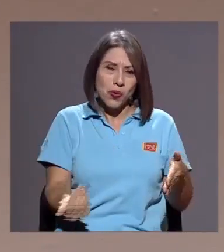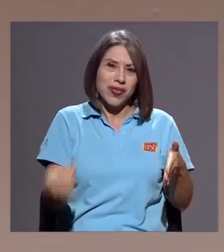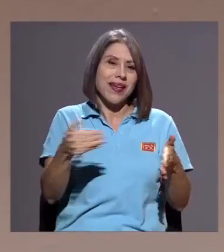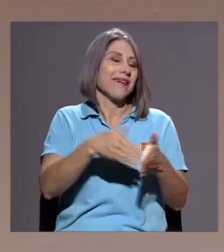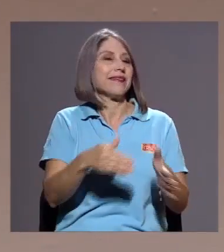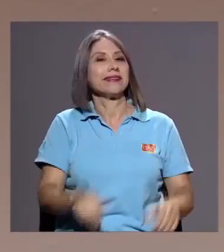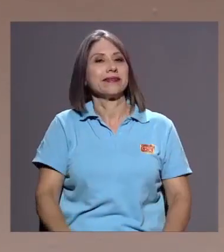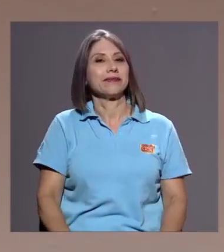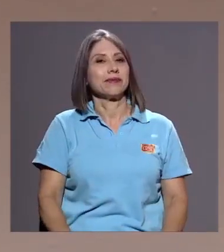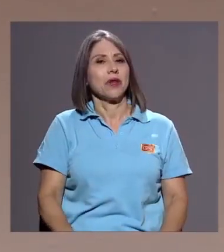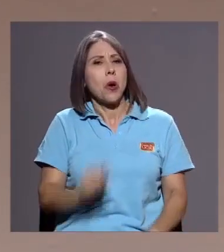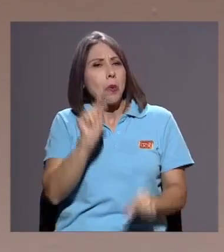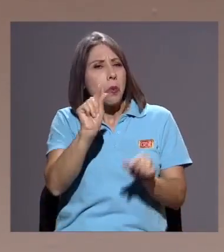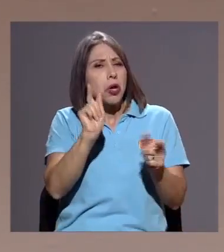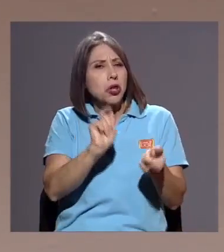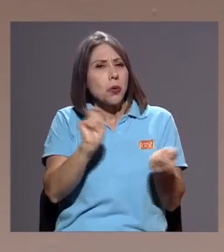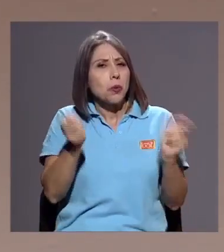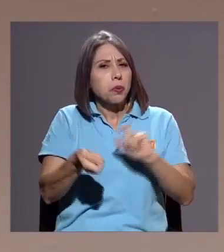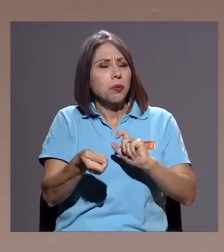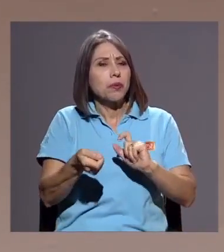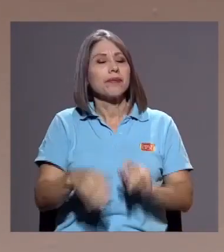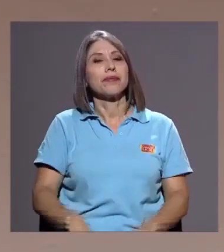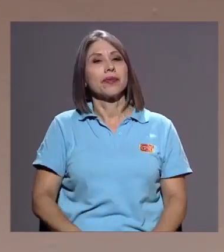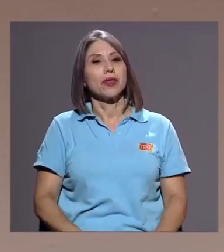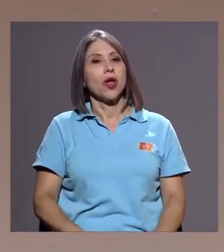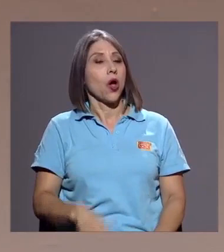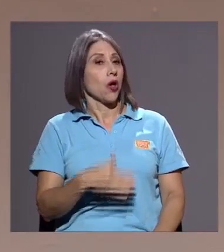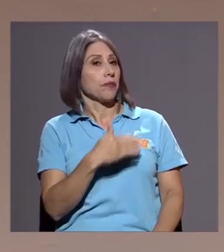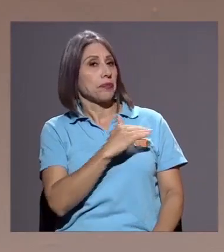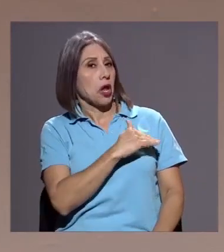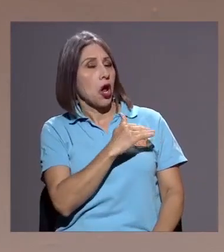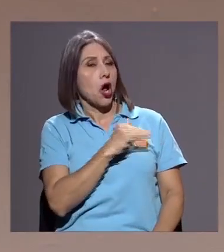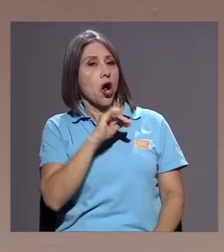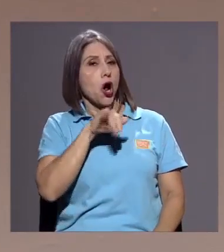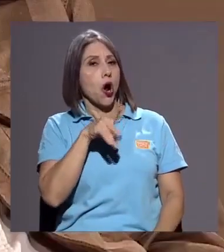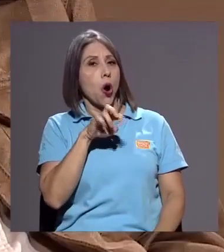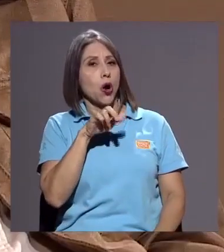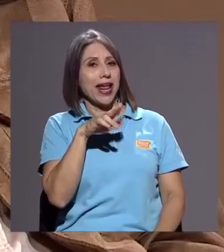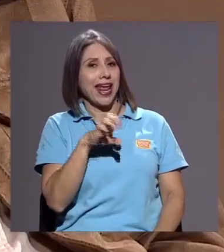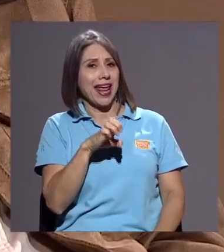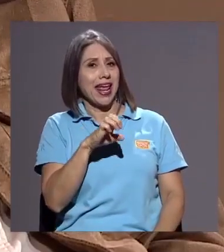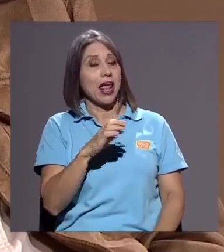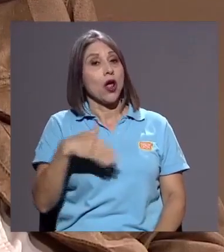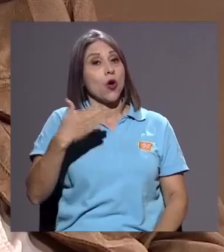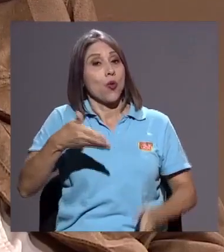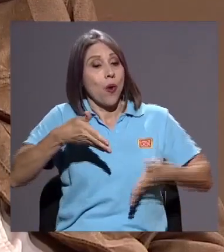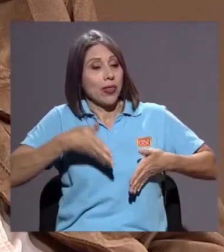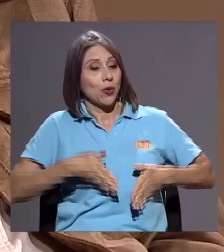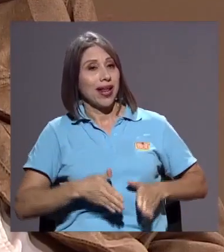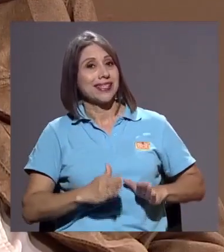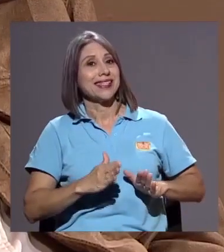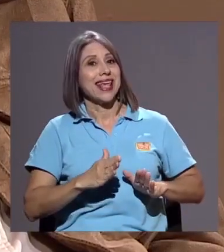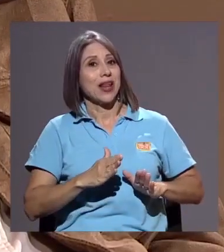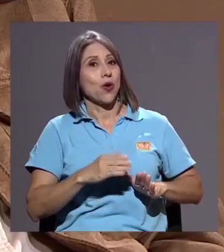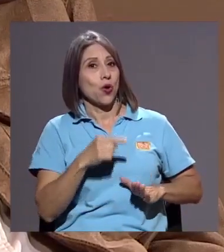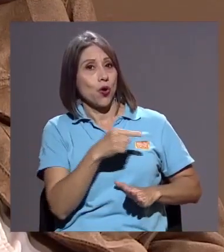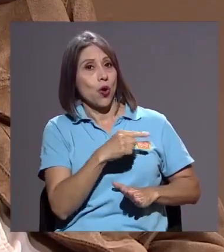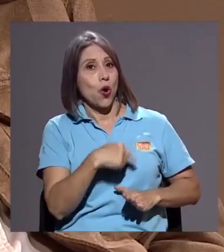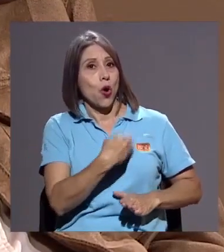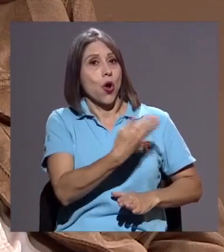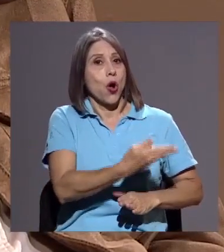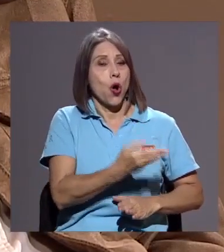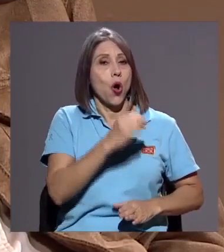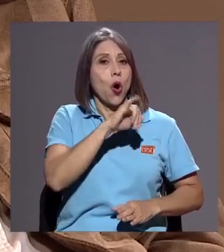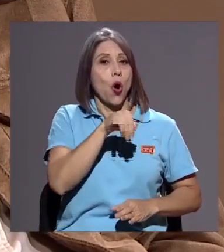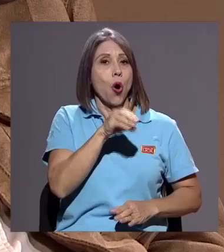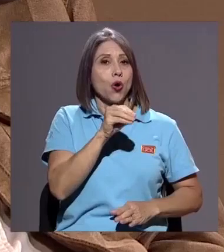con una pequeña variante. Jorge, cuando nacieron José María y Joaquín, ¿tenés